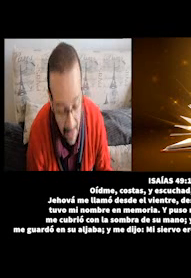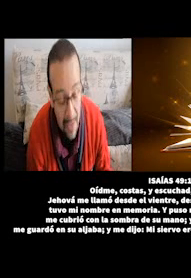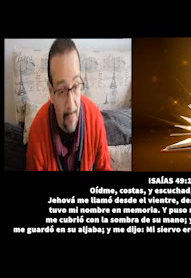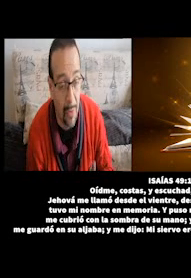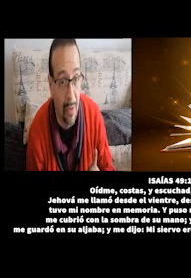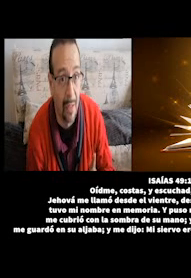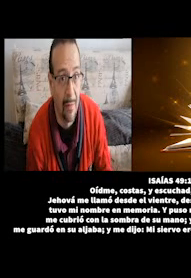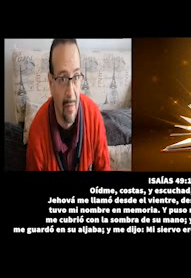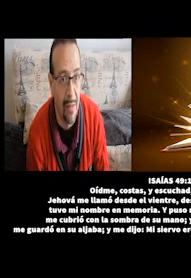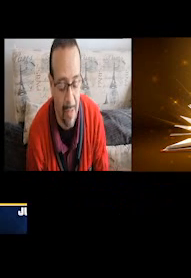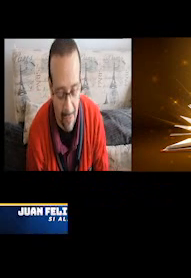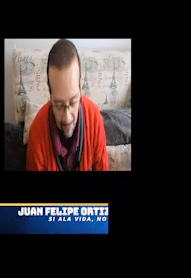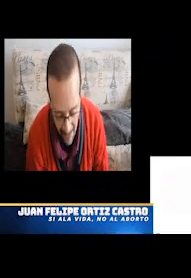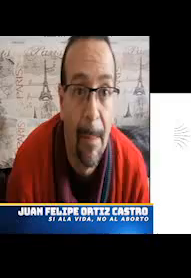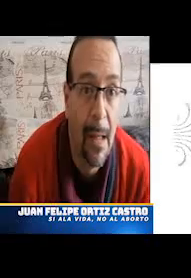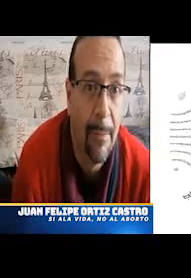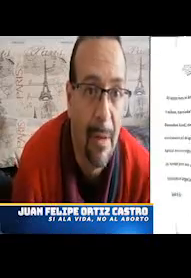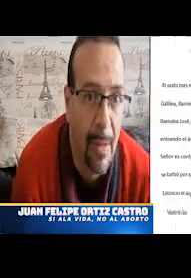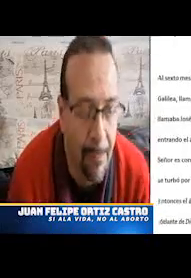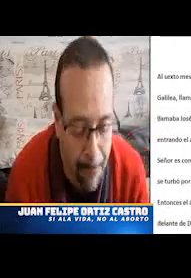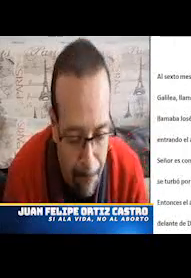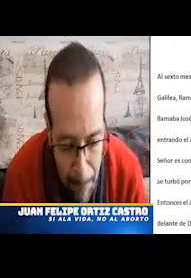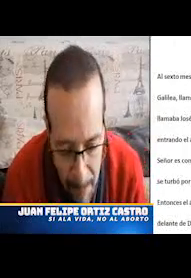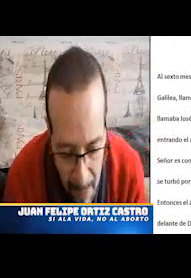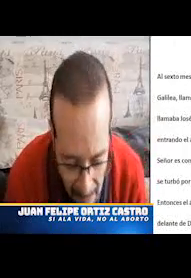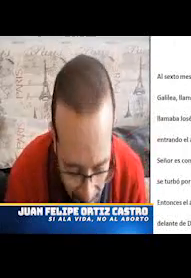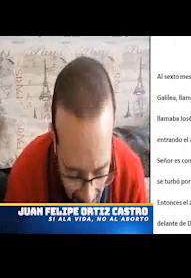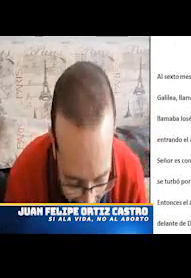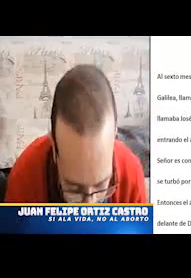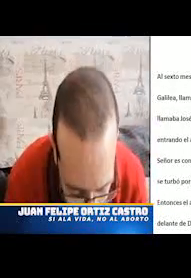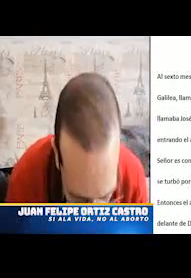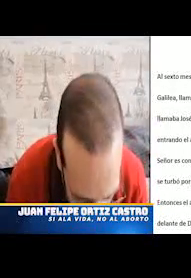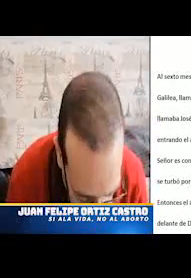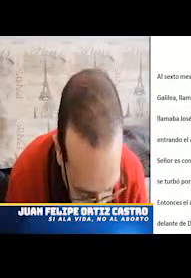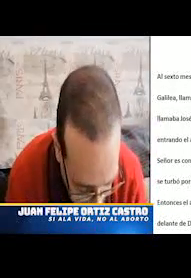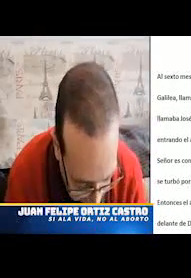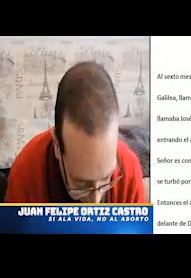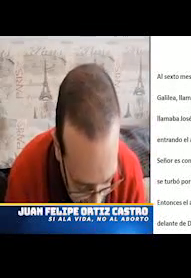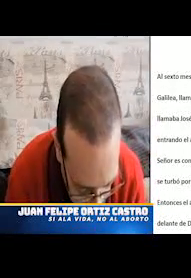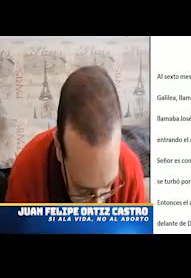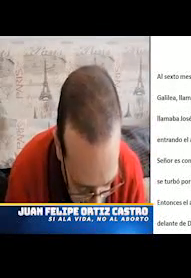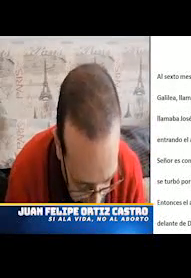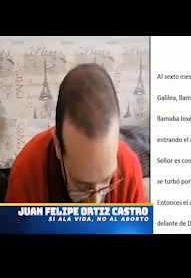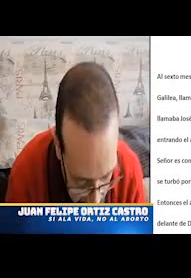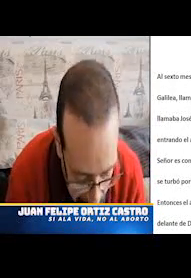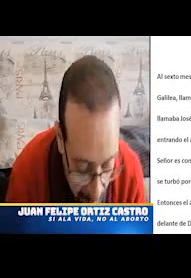Israel, porque en ti me gloriaré. En la Biblia, en la palabra de Dios,